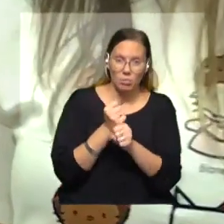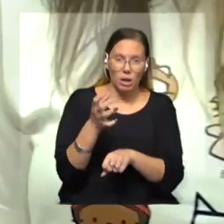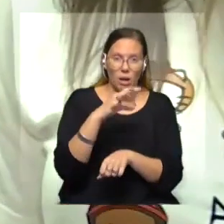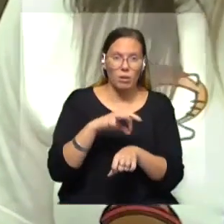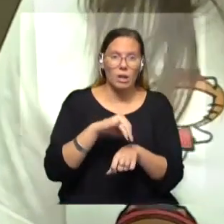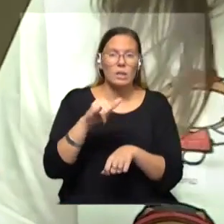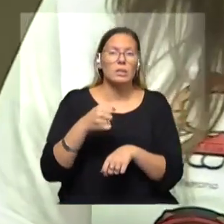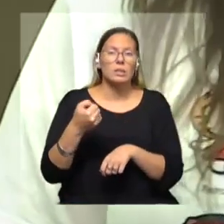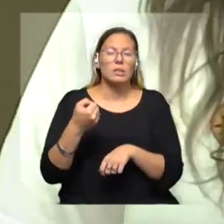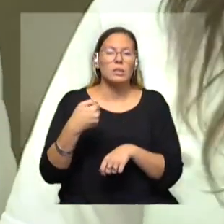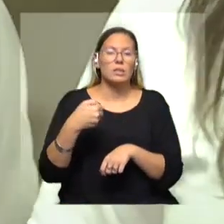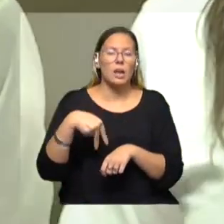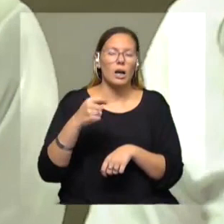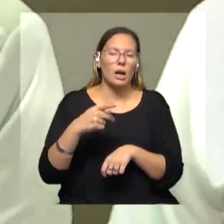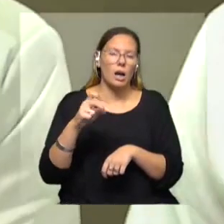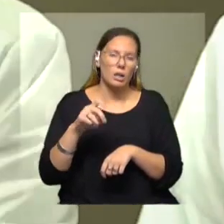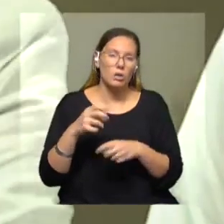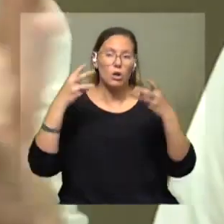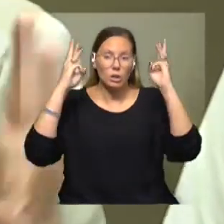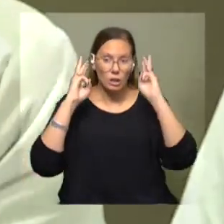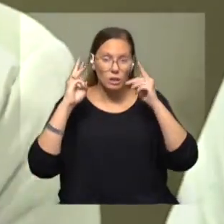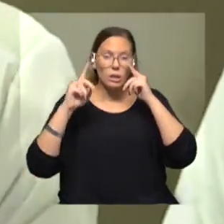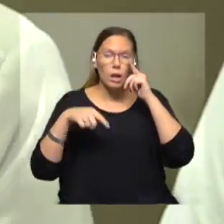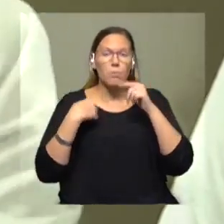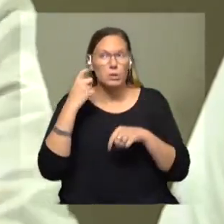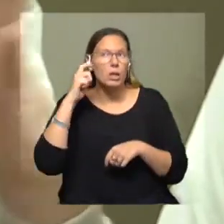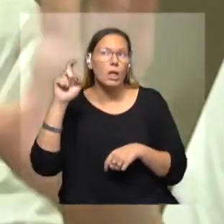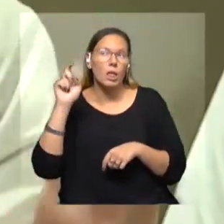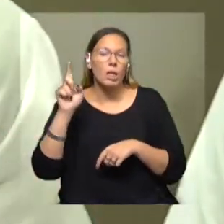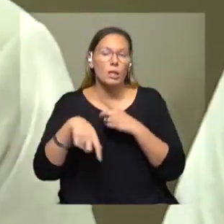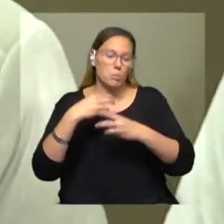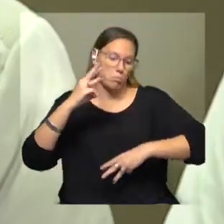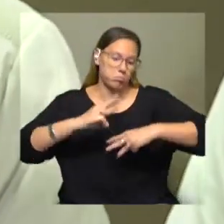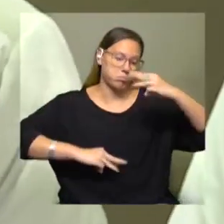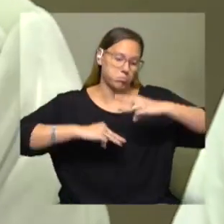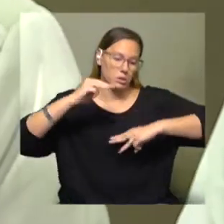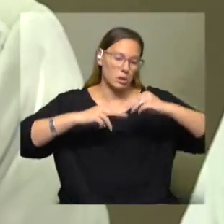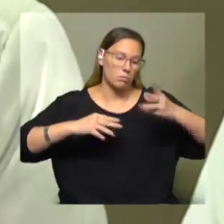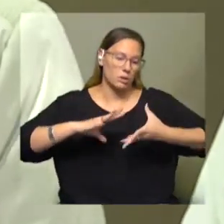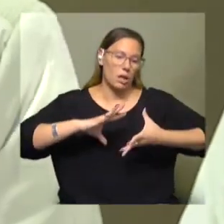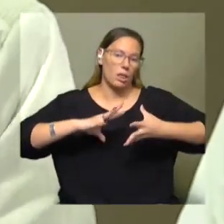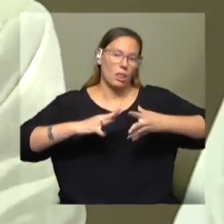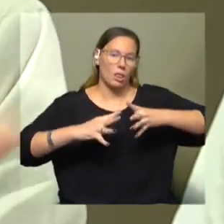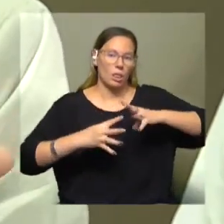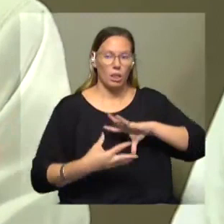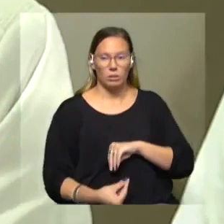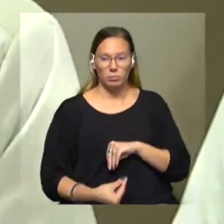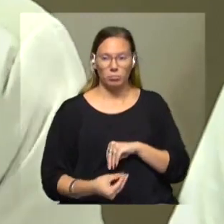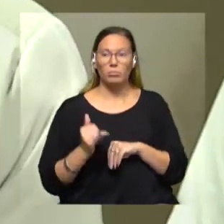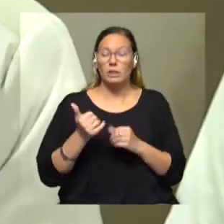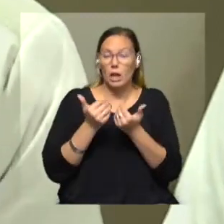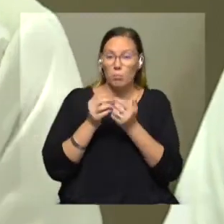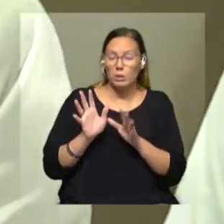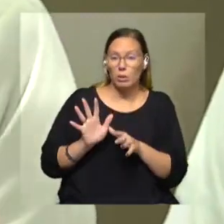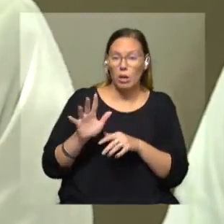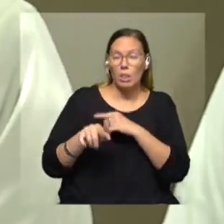zozángano, la reina. Empezó como inspiración y después se puso como la metáfora, se fue como creciendo mucho más. Sí, fue la inspiración y